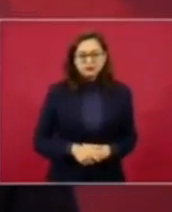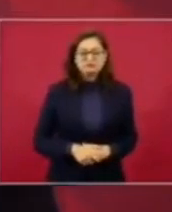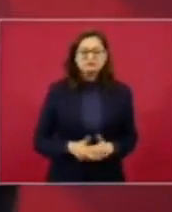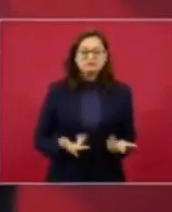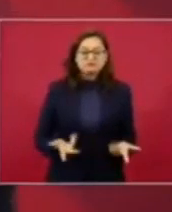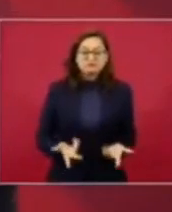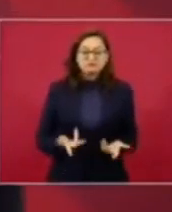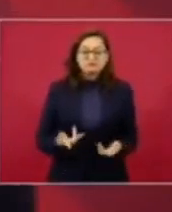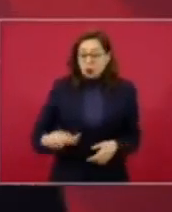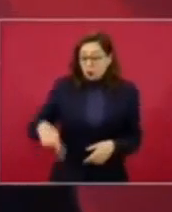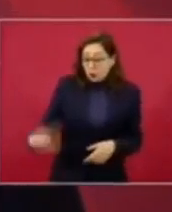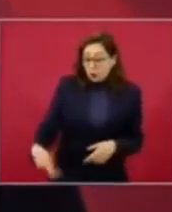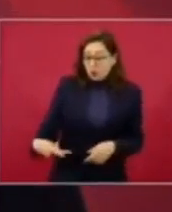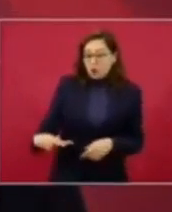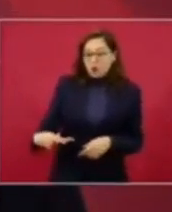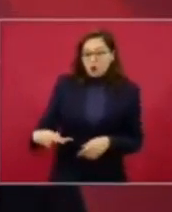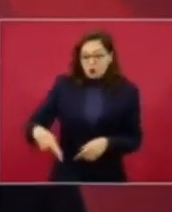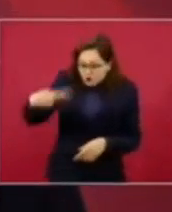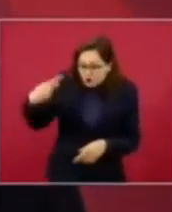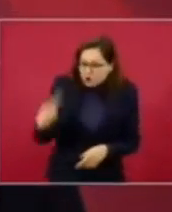En entregar bienes